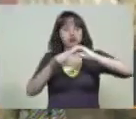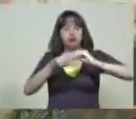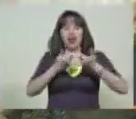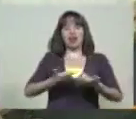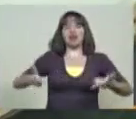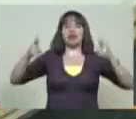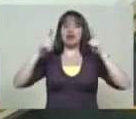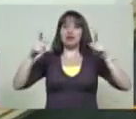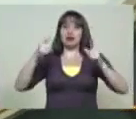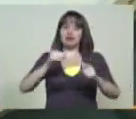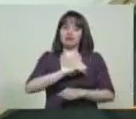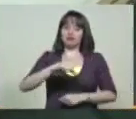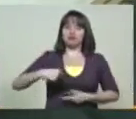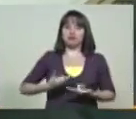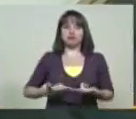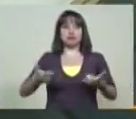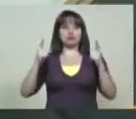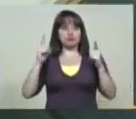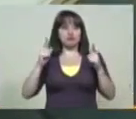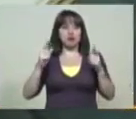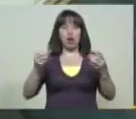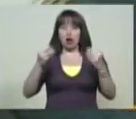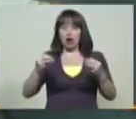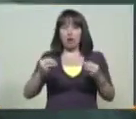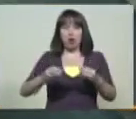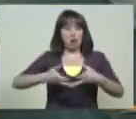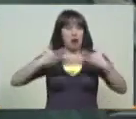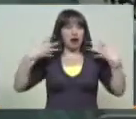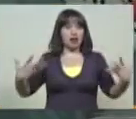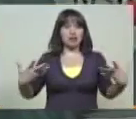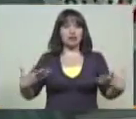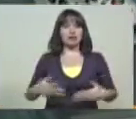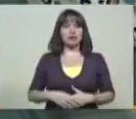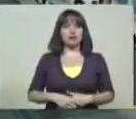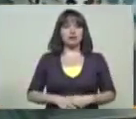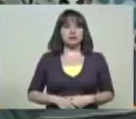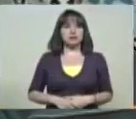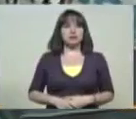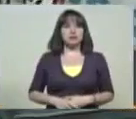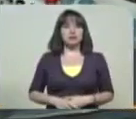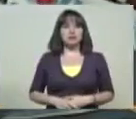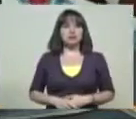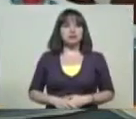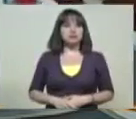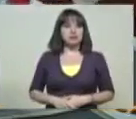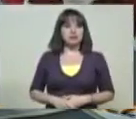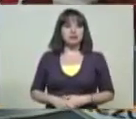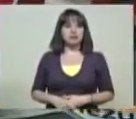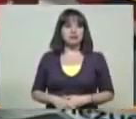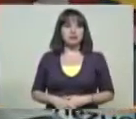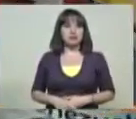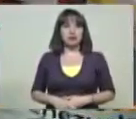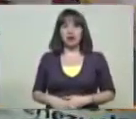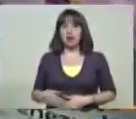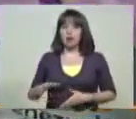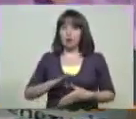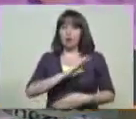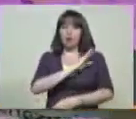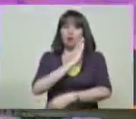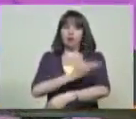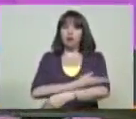y soberana el bolívar mismo lo más grande y aunque podamos nosotros sentir